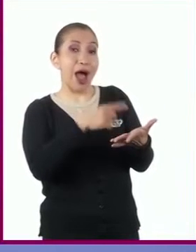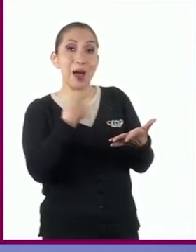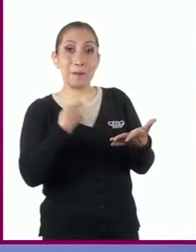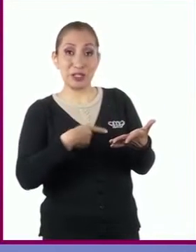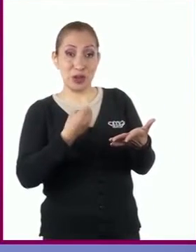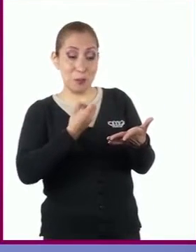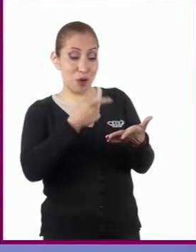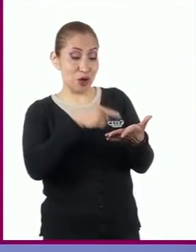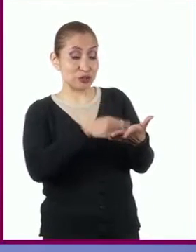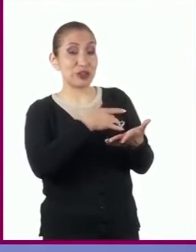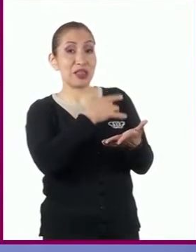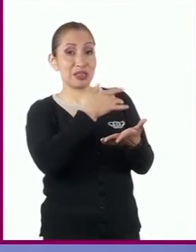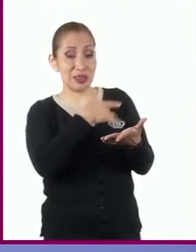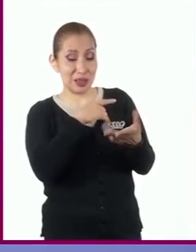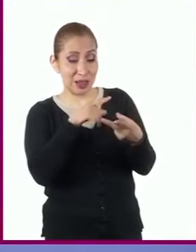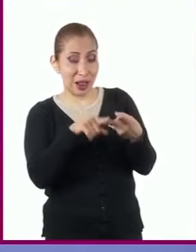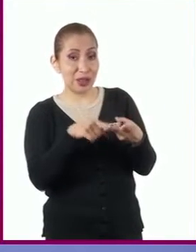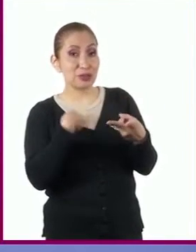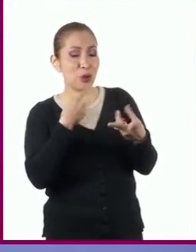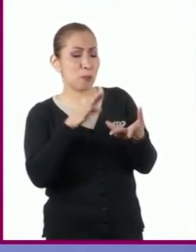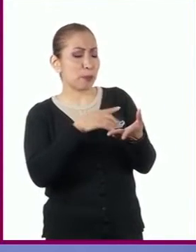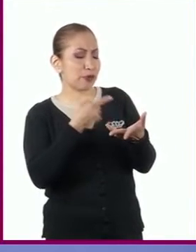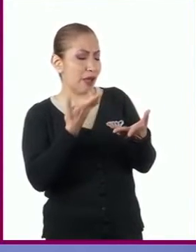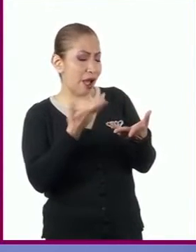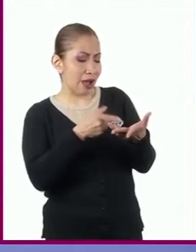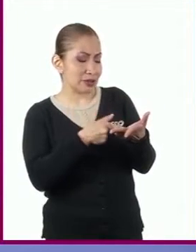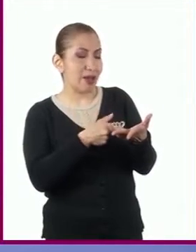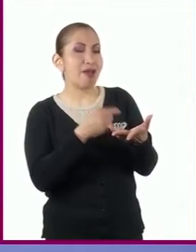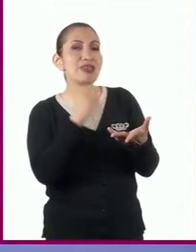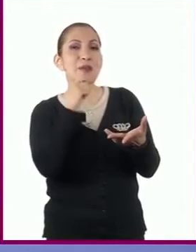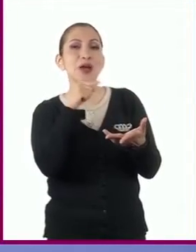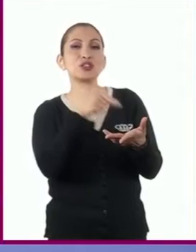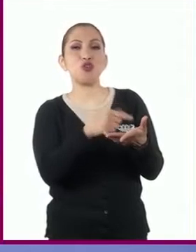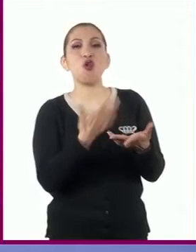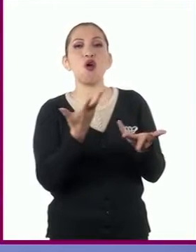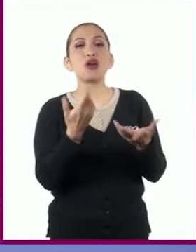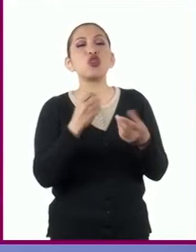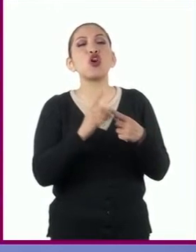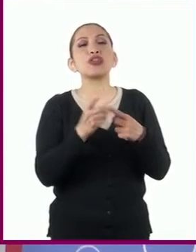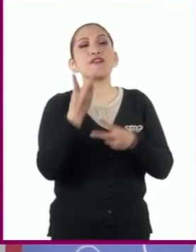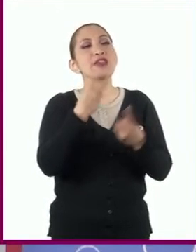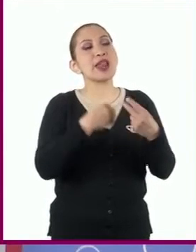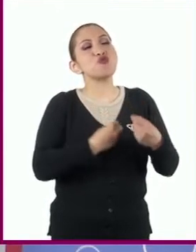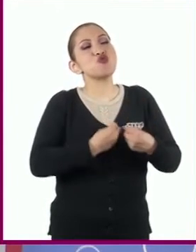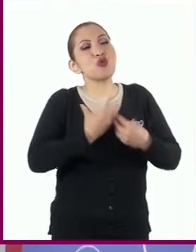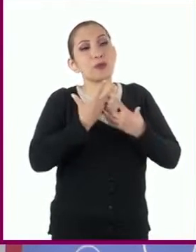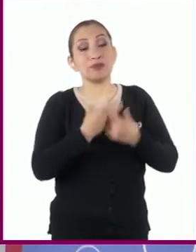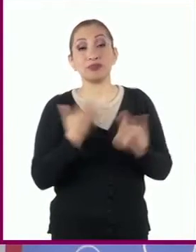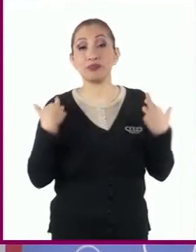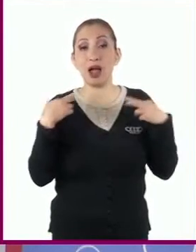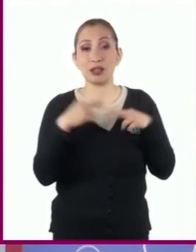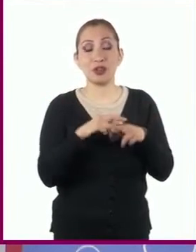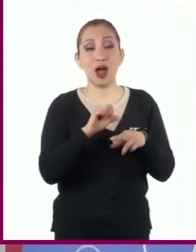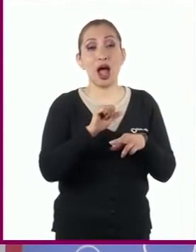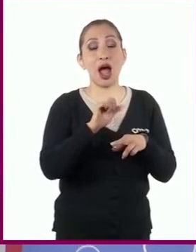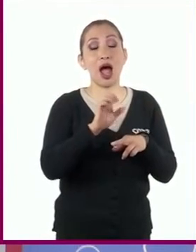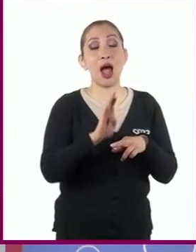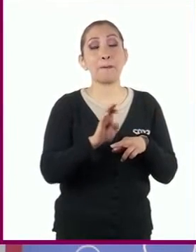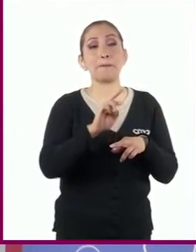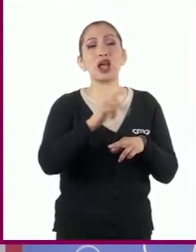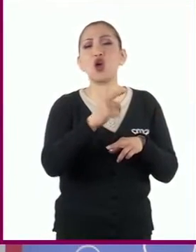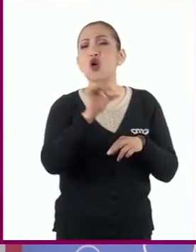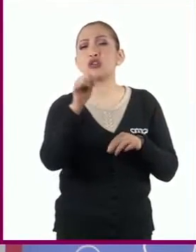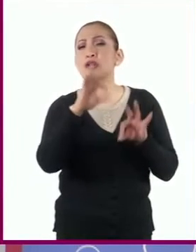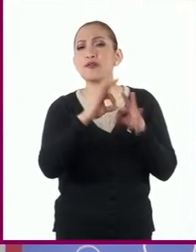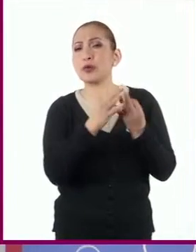poeta sus sentimientos, sus motivos, así como su fuente de inspiración. Maestro Ábrego, ¿de qué